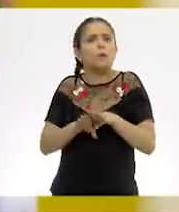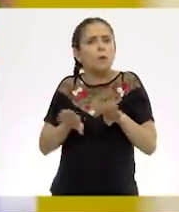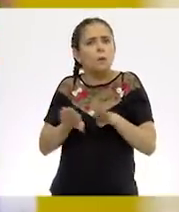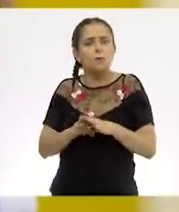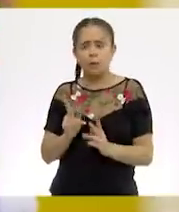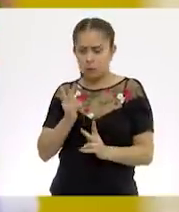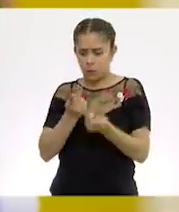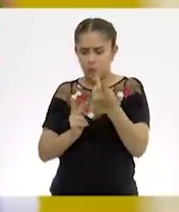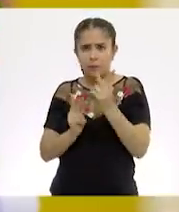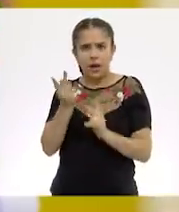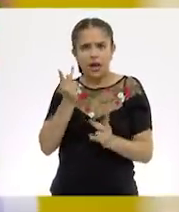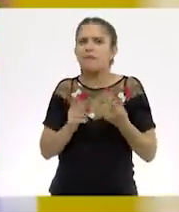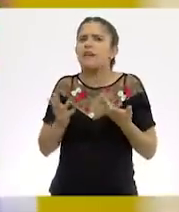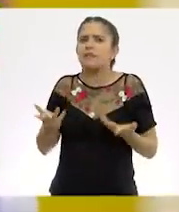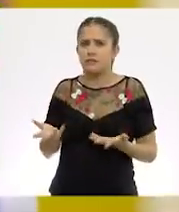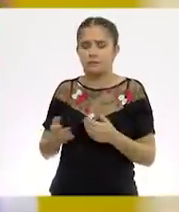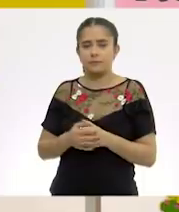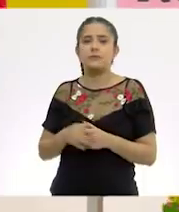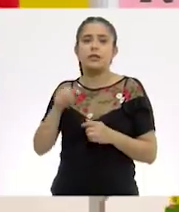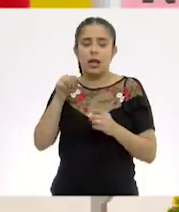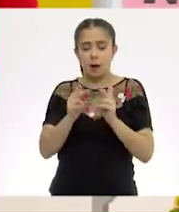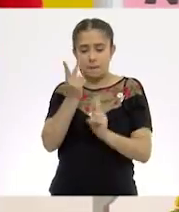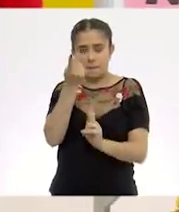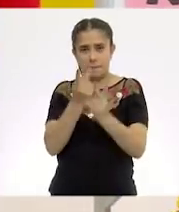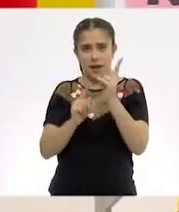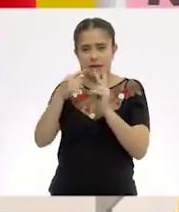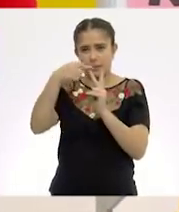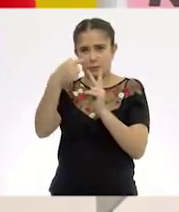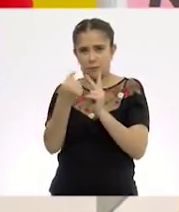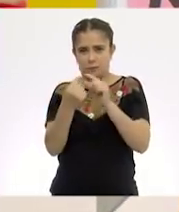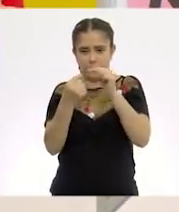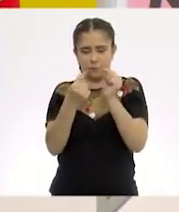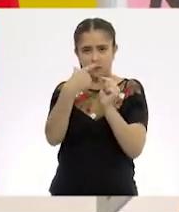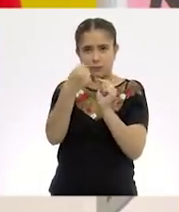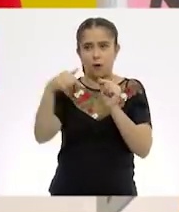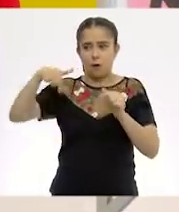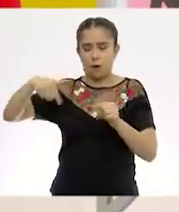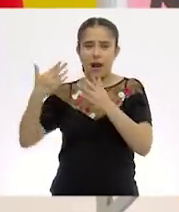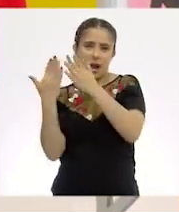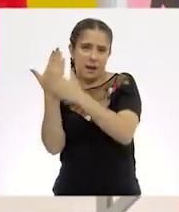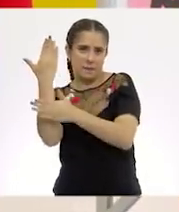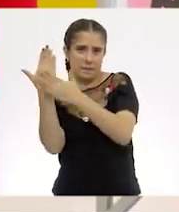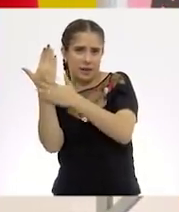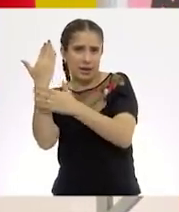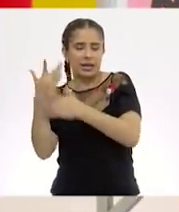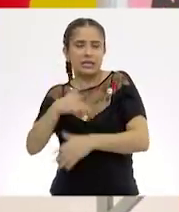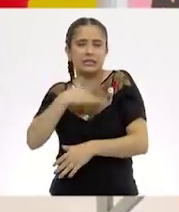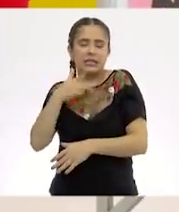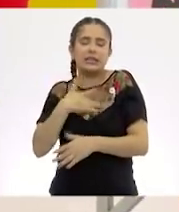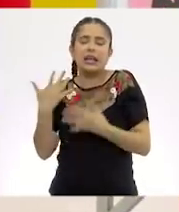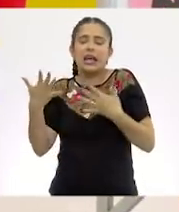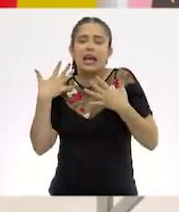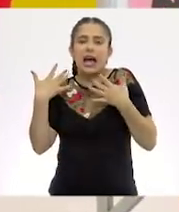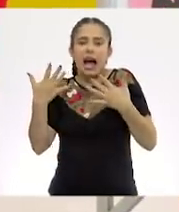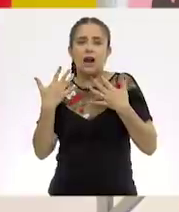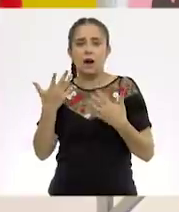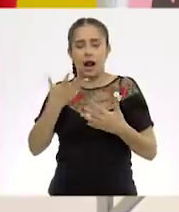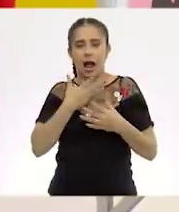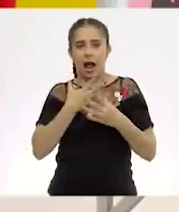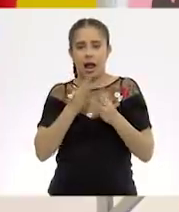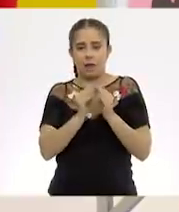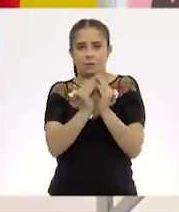están las hojitas de esta planta. Pues las hojitas, ahorita que ya es de día, que se siente calorcito, están así,